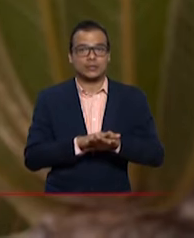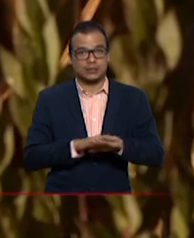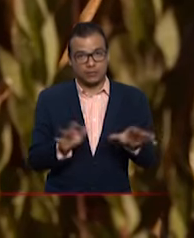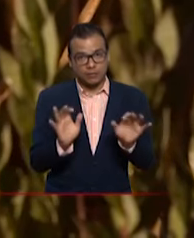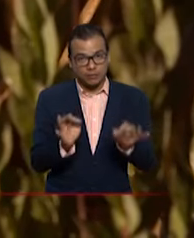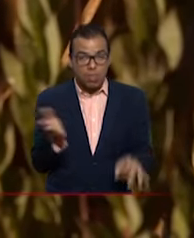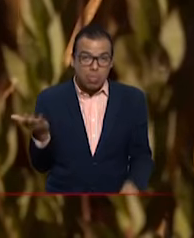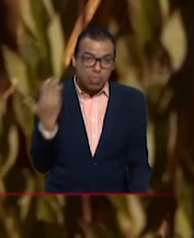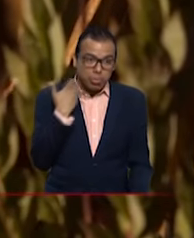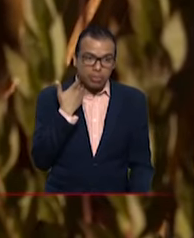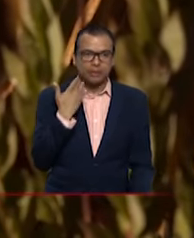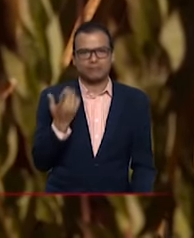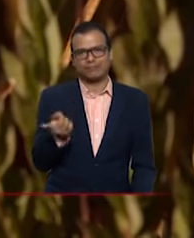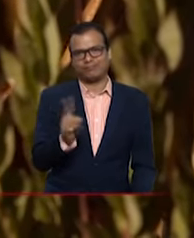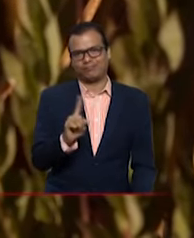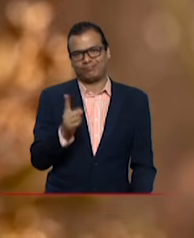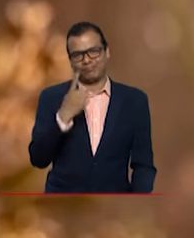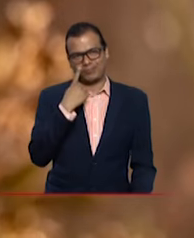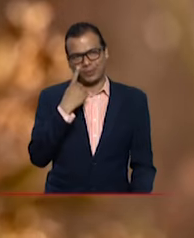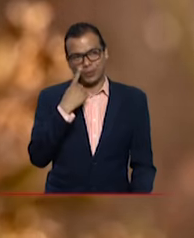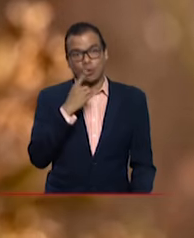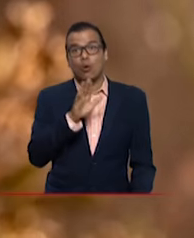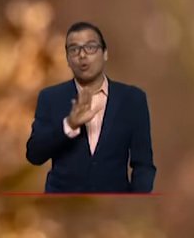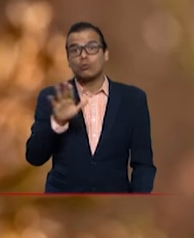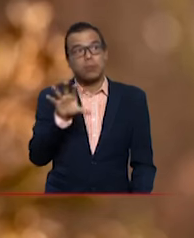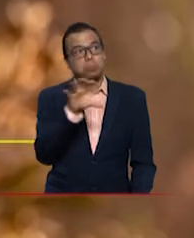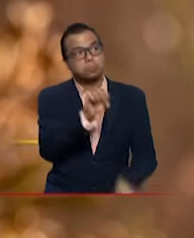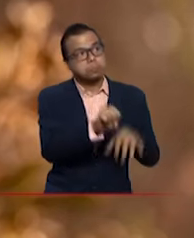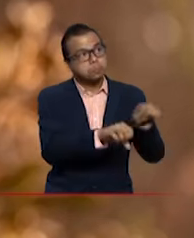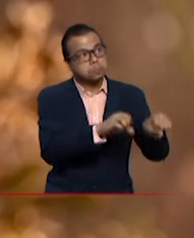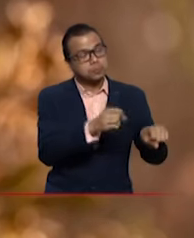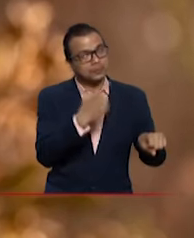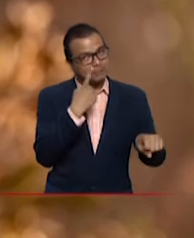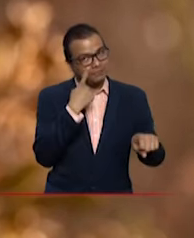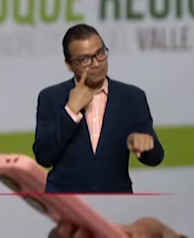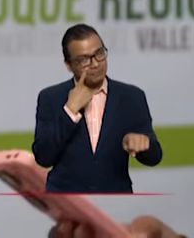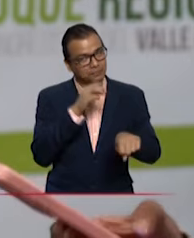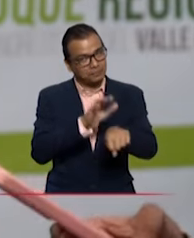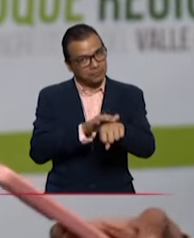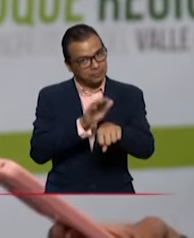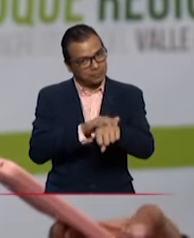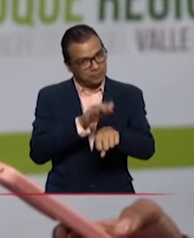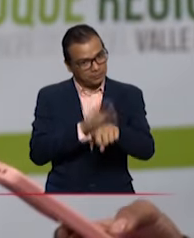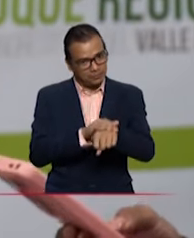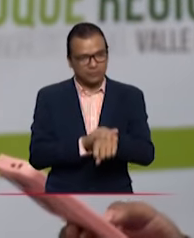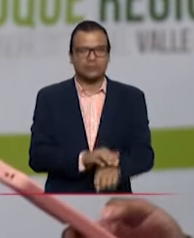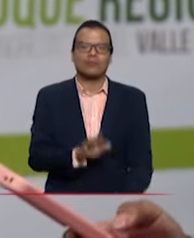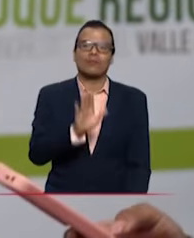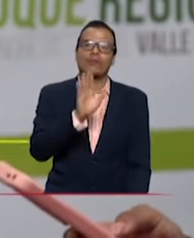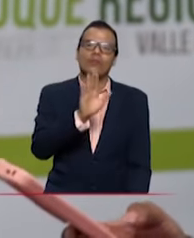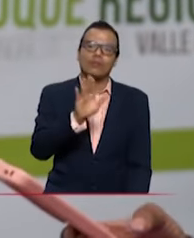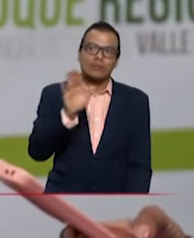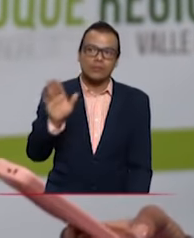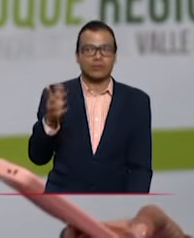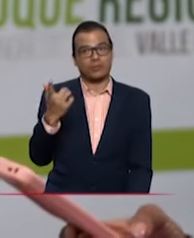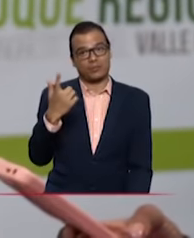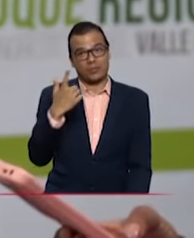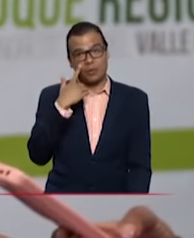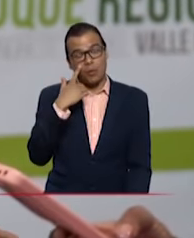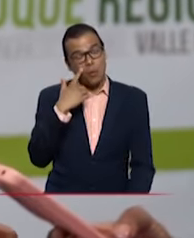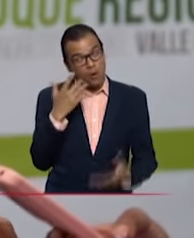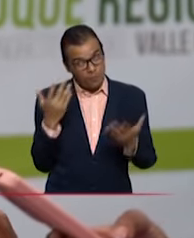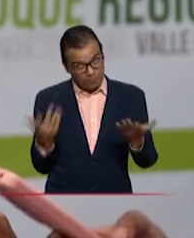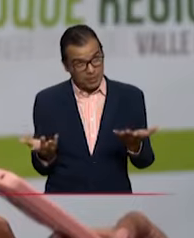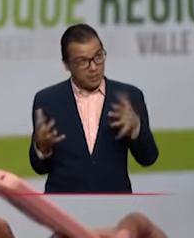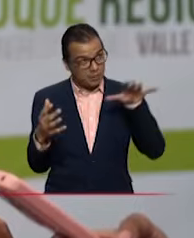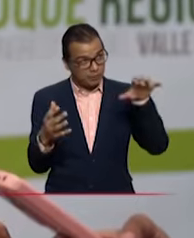director de la CBC advirtió las posibles consecuencias de caer en este tipo de negocios. Las personas que les están ofreciendo como un servicio